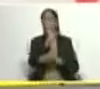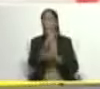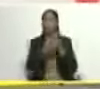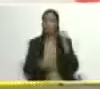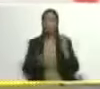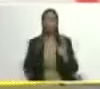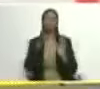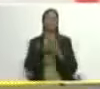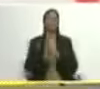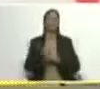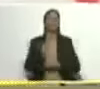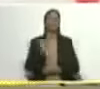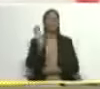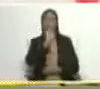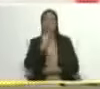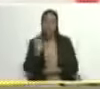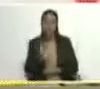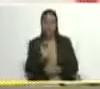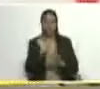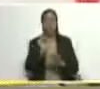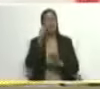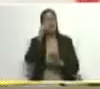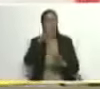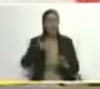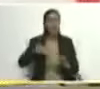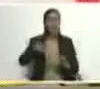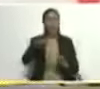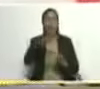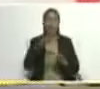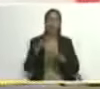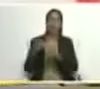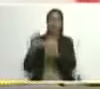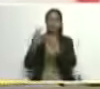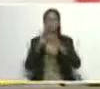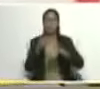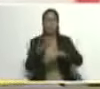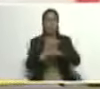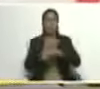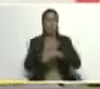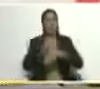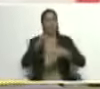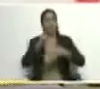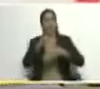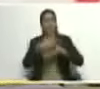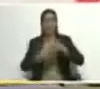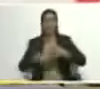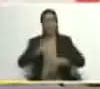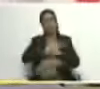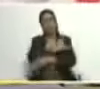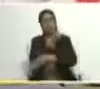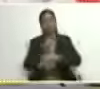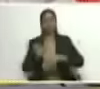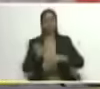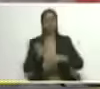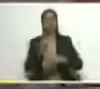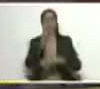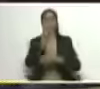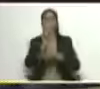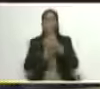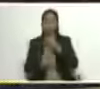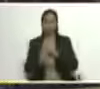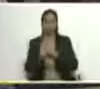de pueblos, de estados, de gobiernos de América Latina y el Caribe. Una nueva CELAP,